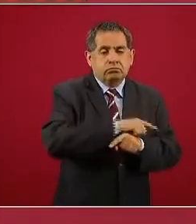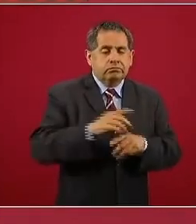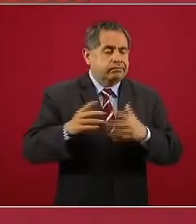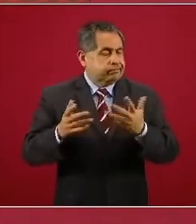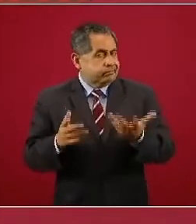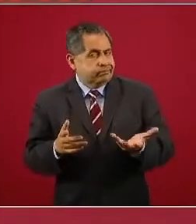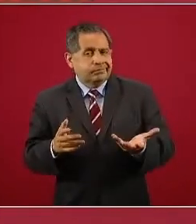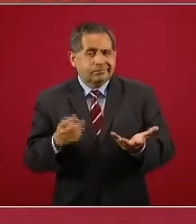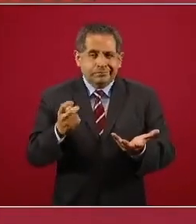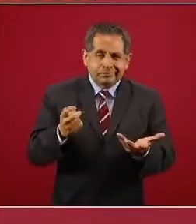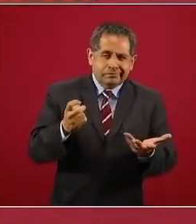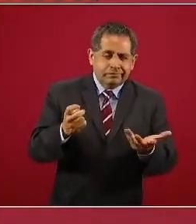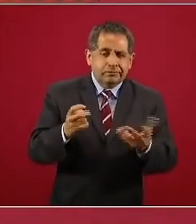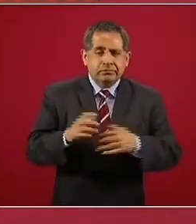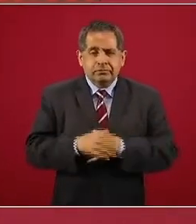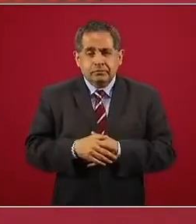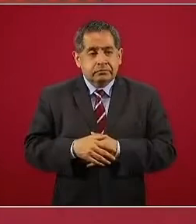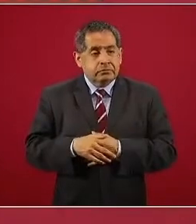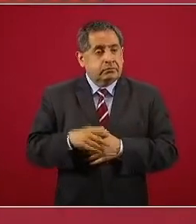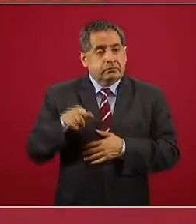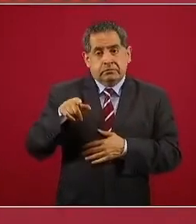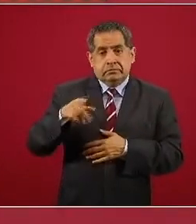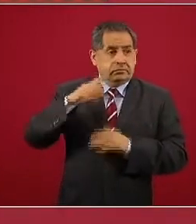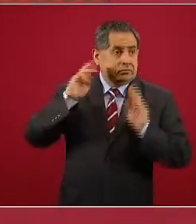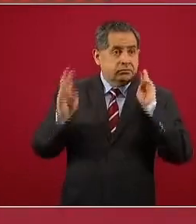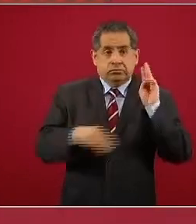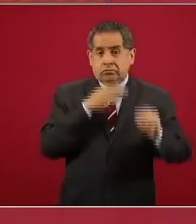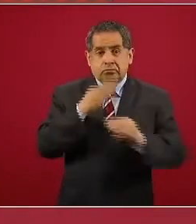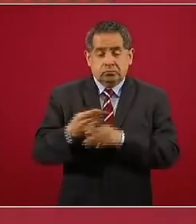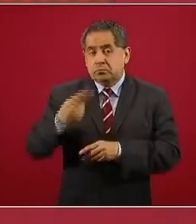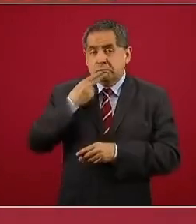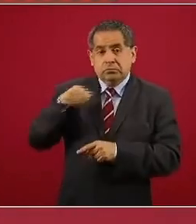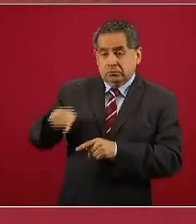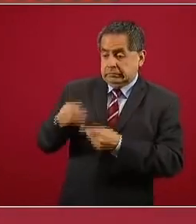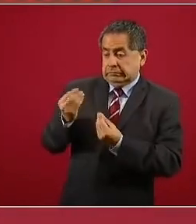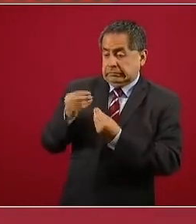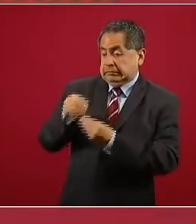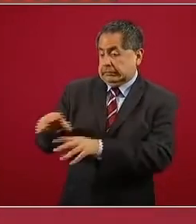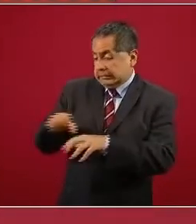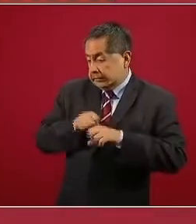Entonces, hay una dependencia en el mundo